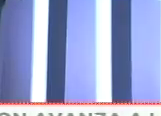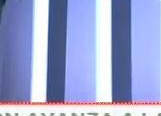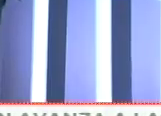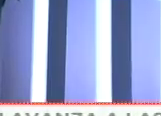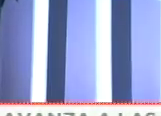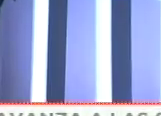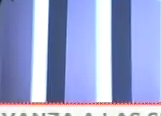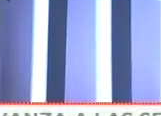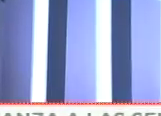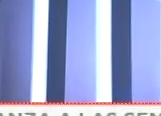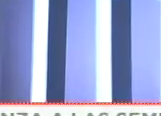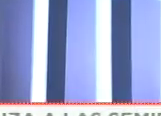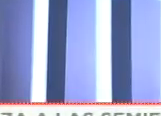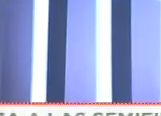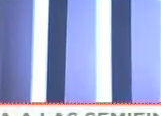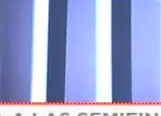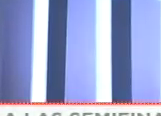escuchamos.